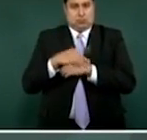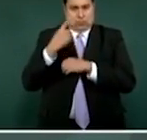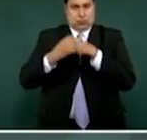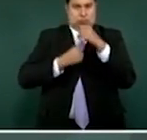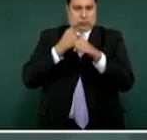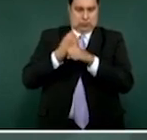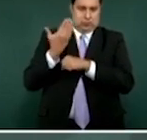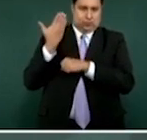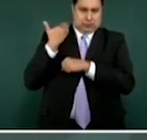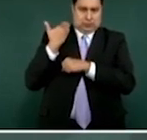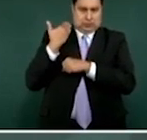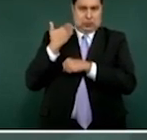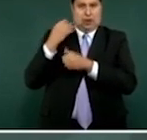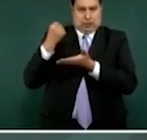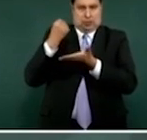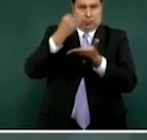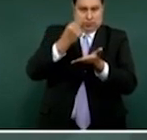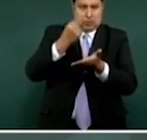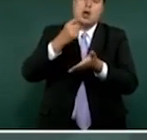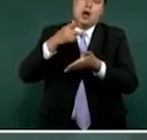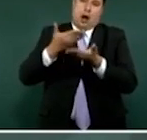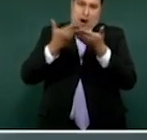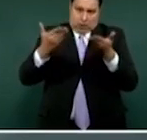pasado y se les va a dar ahora.